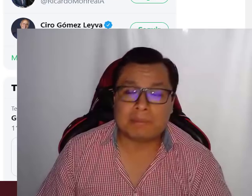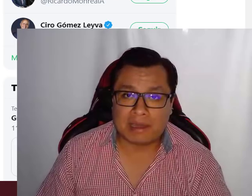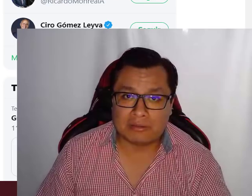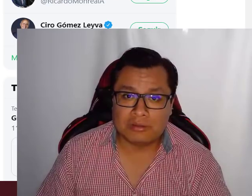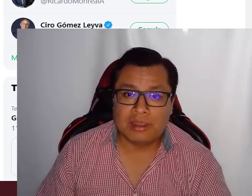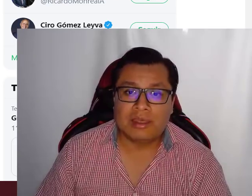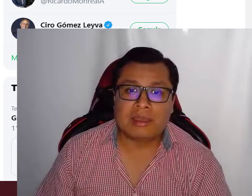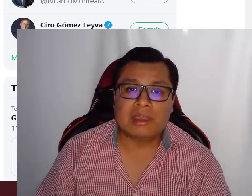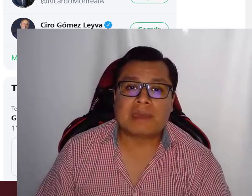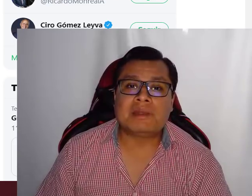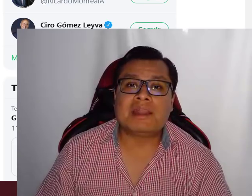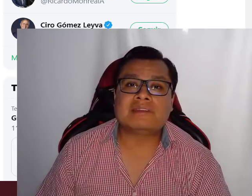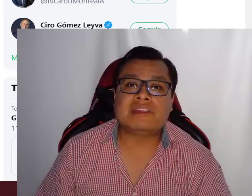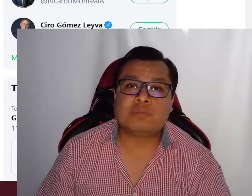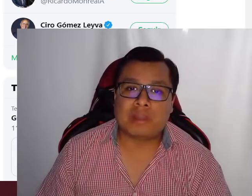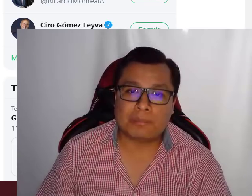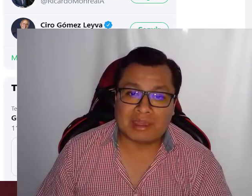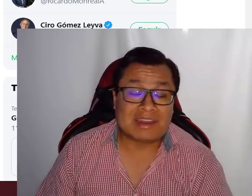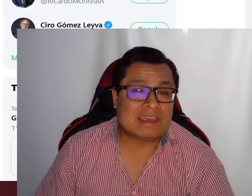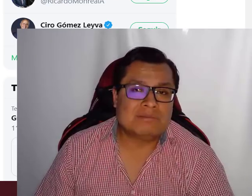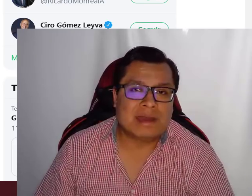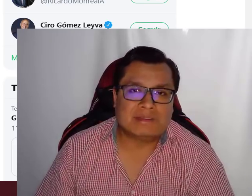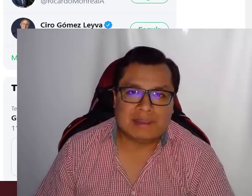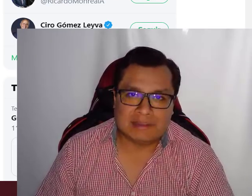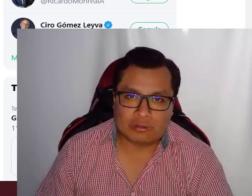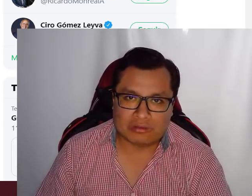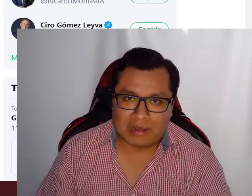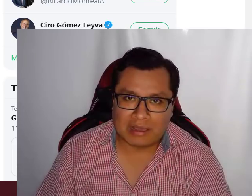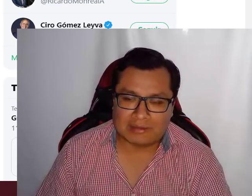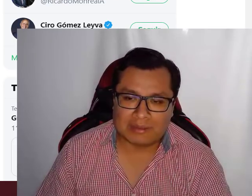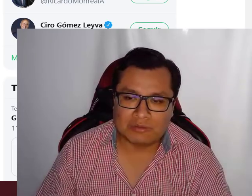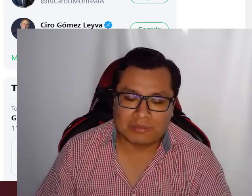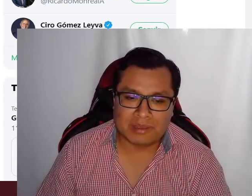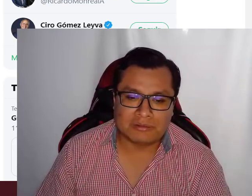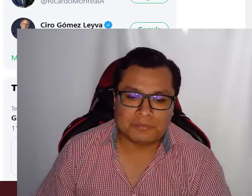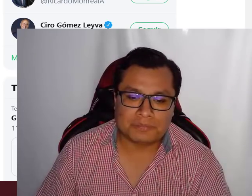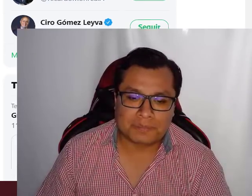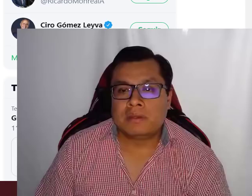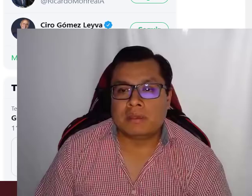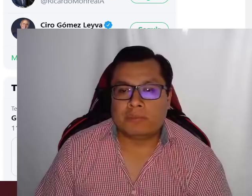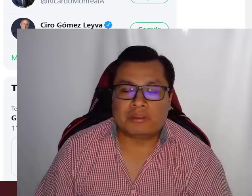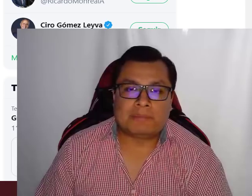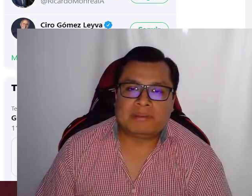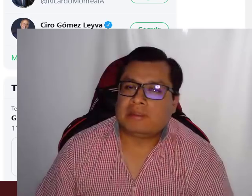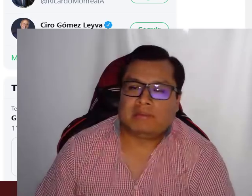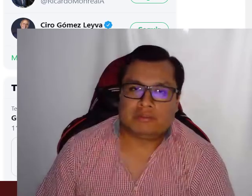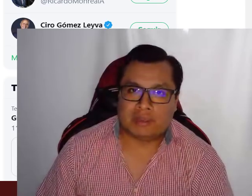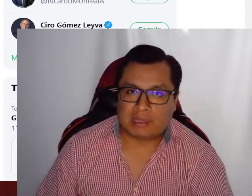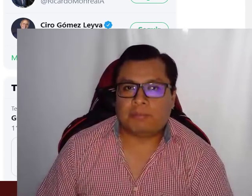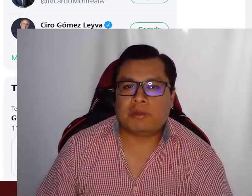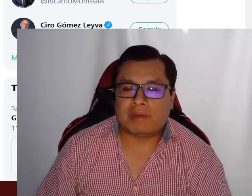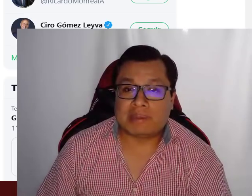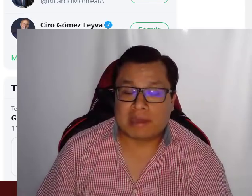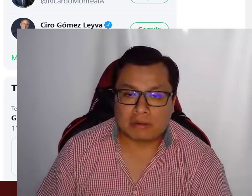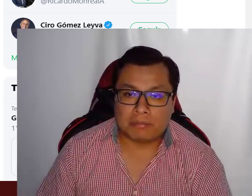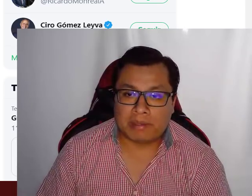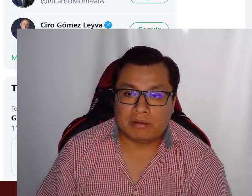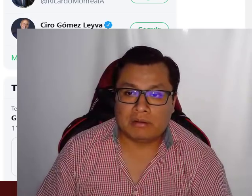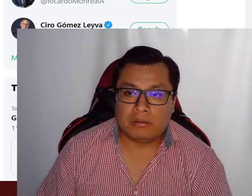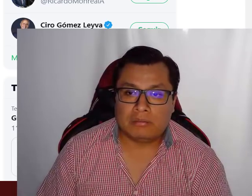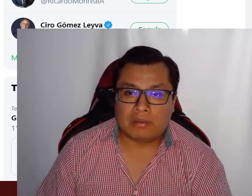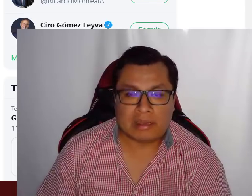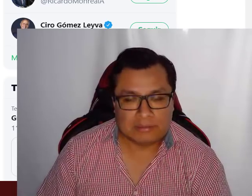no se les ha pagado, que de qué manera se les puede apoyar y más en la situación en la que estamos viviendo. Y pues el presidente menciona que pues va a